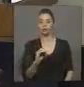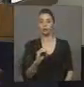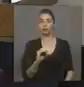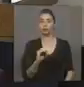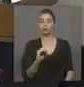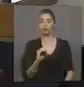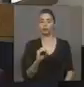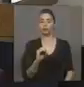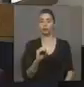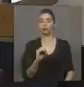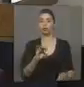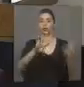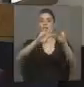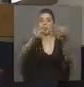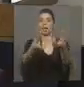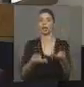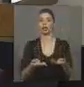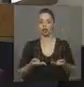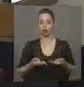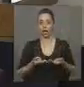respecto del total.